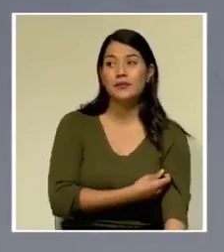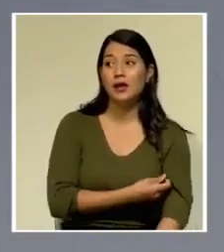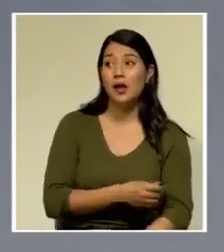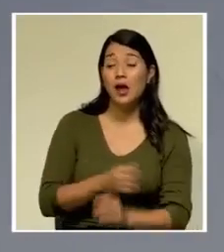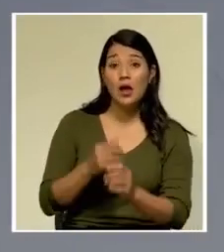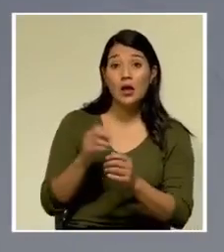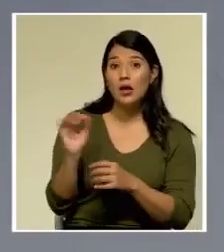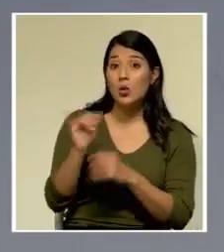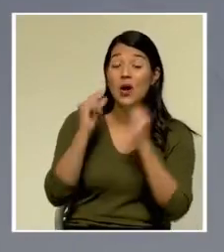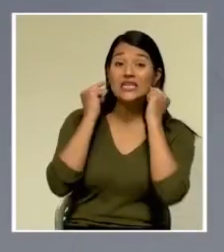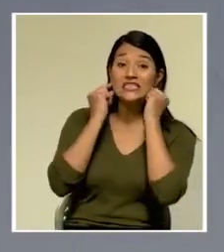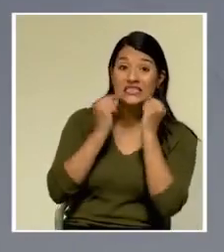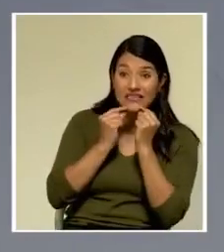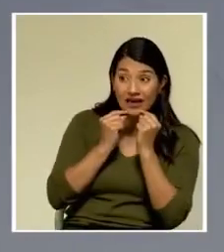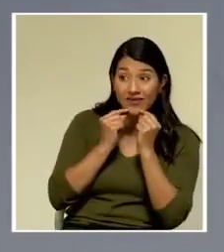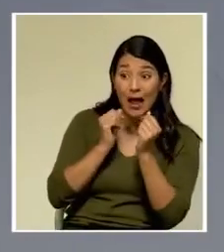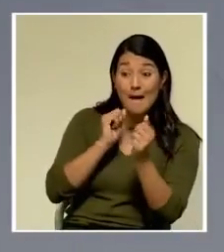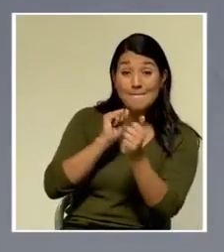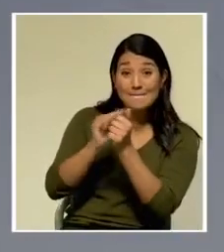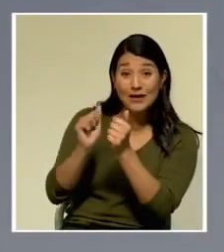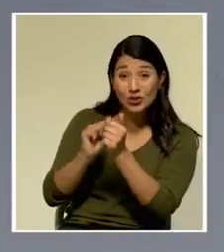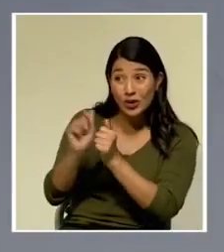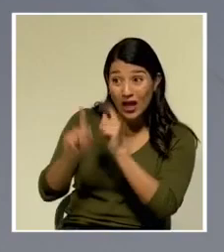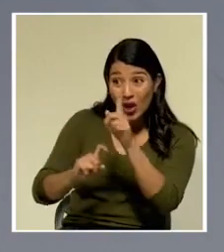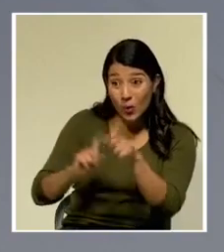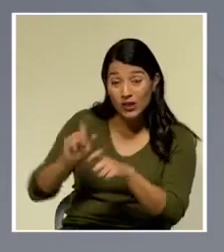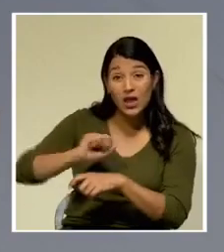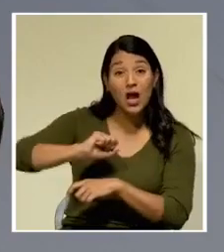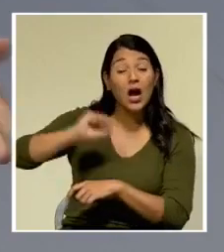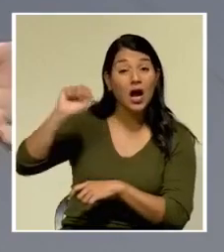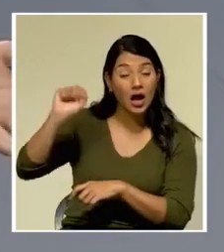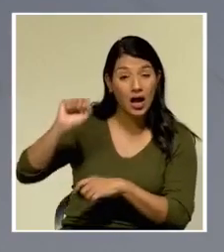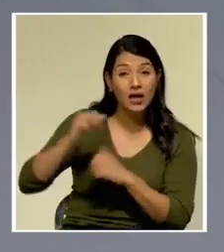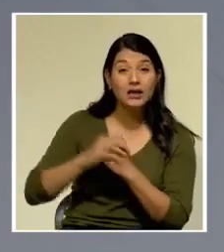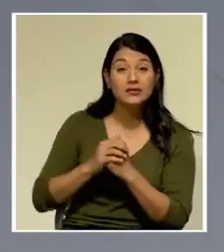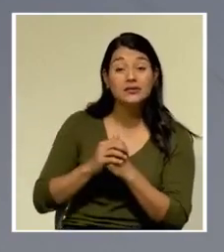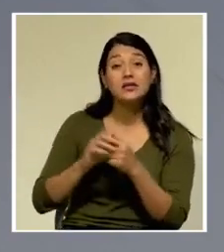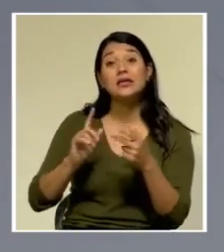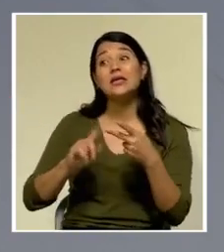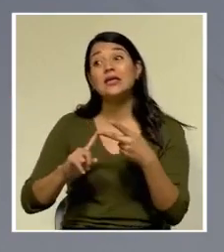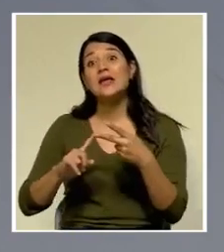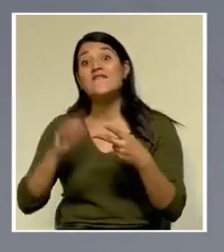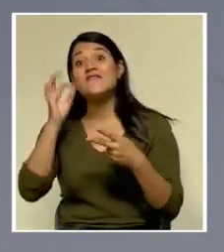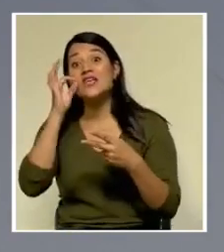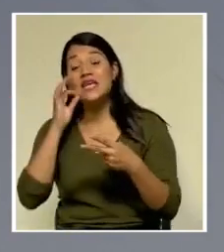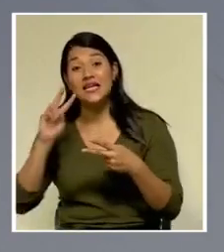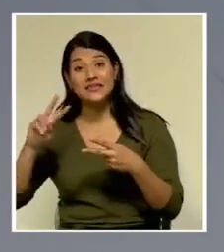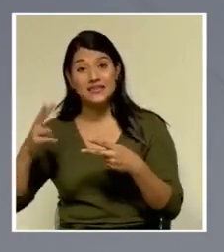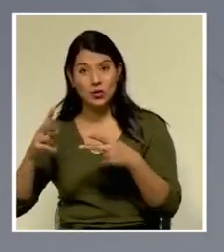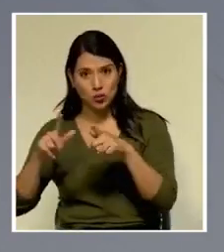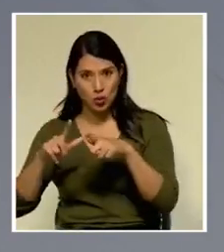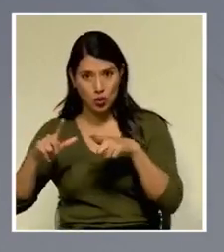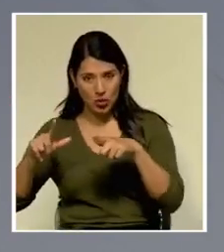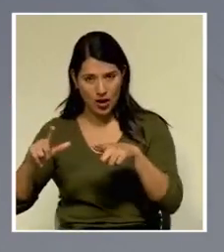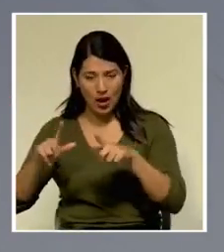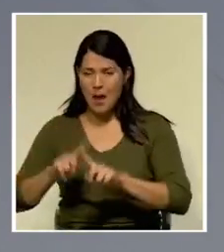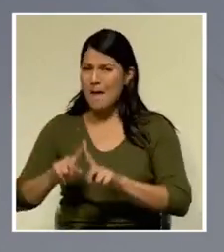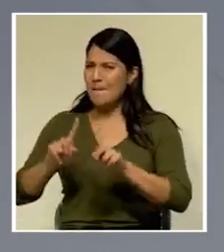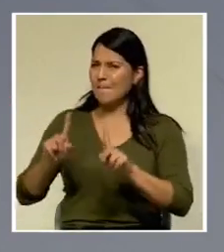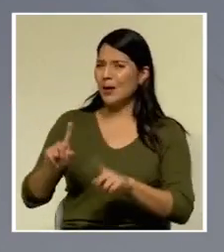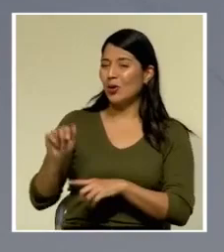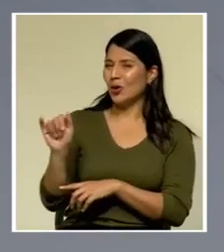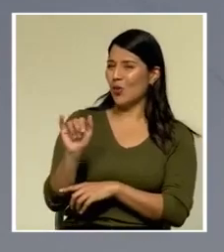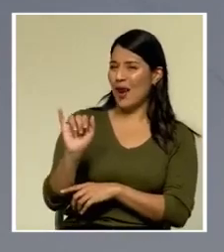encuestas hechas y publicadas, como quien aparece en un segundo lugar, no deberían,